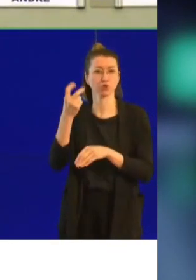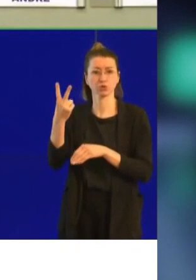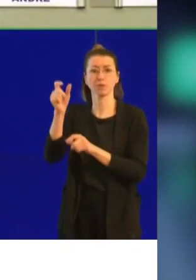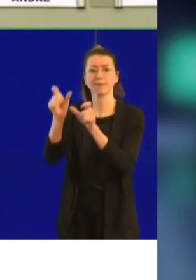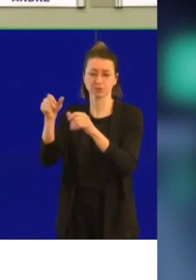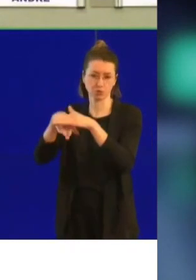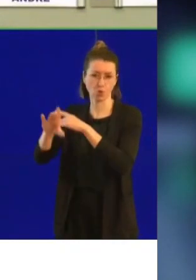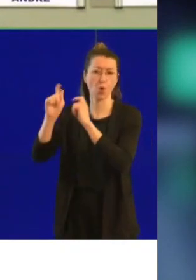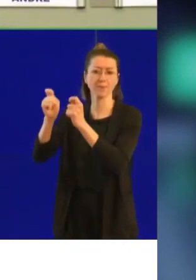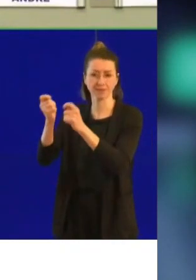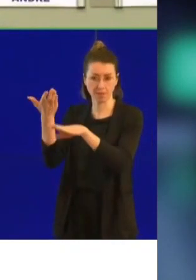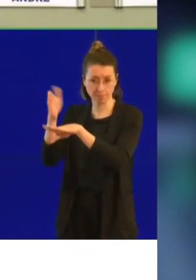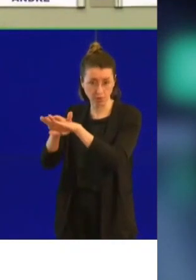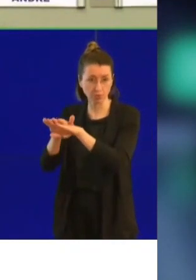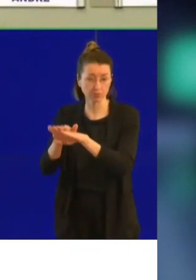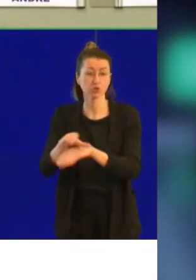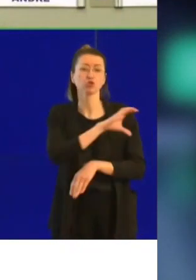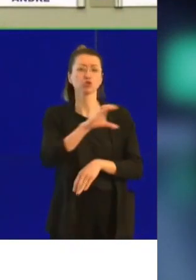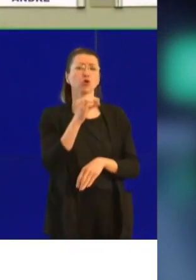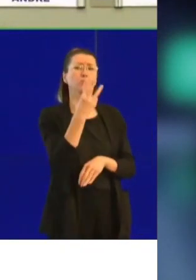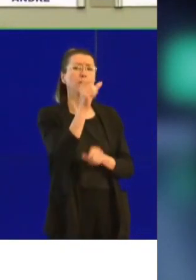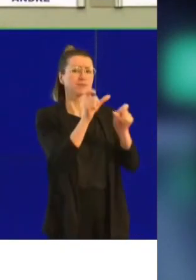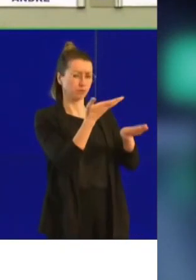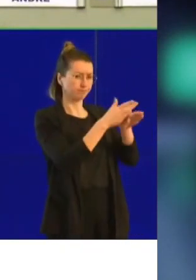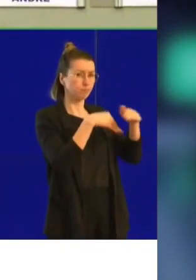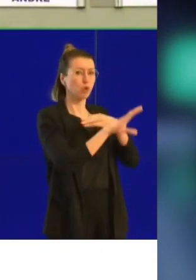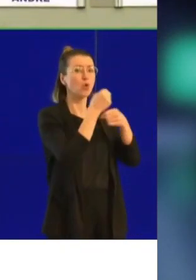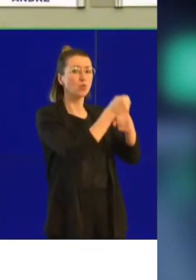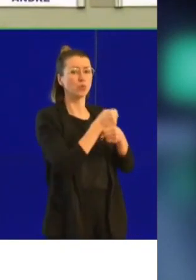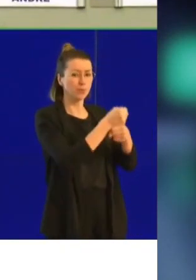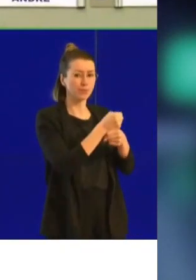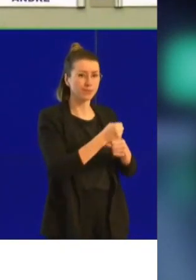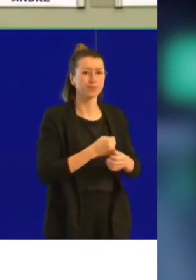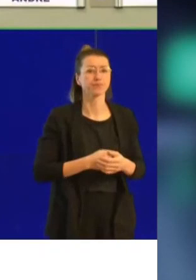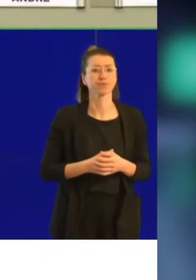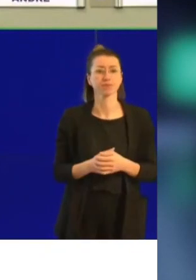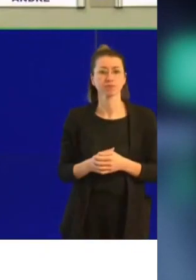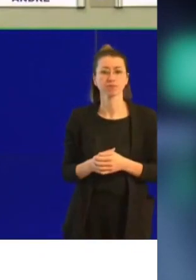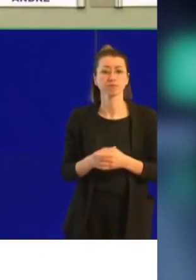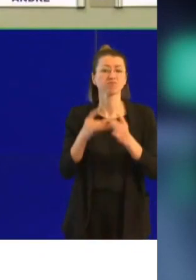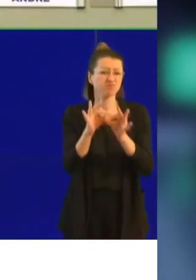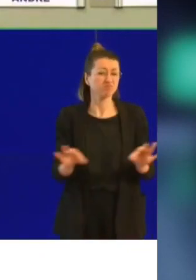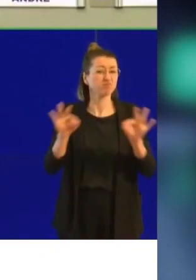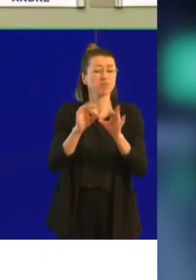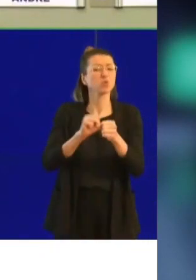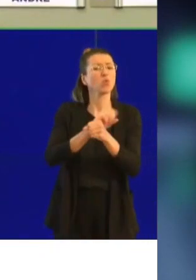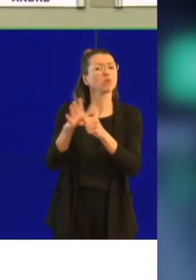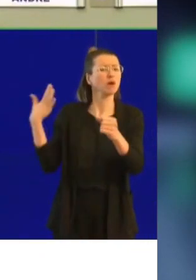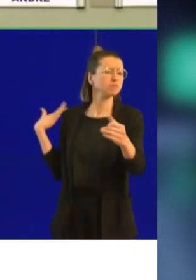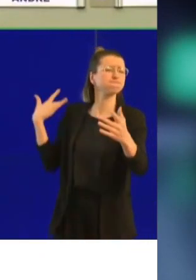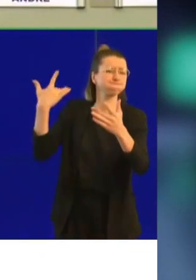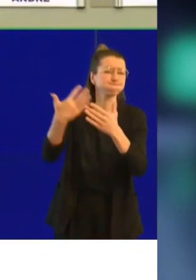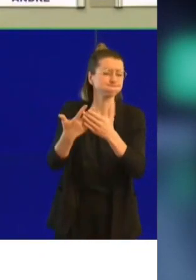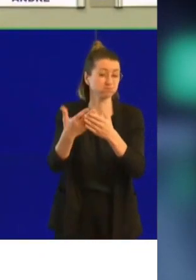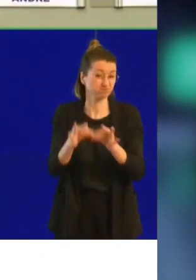casos sospechosos. Bélgica mantiene desde hace 5 semanas las medidas de confinamiento, aunque mucho más relajadas que otros países. Se